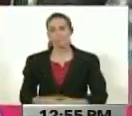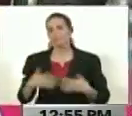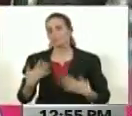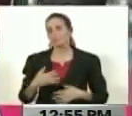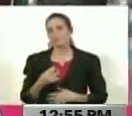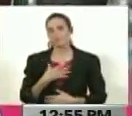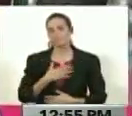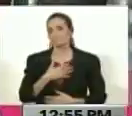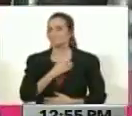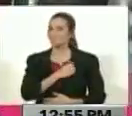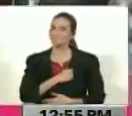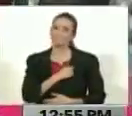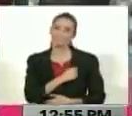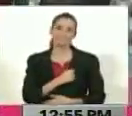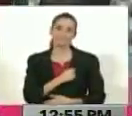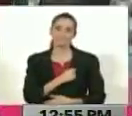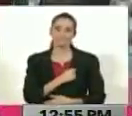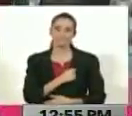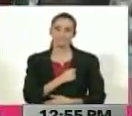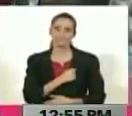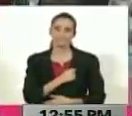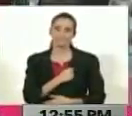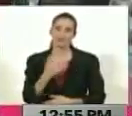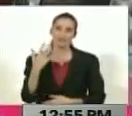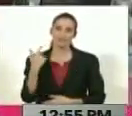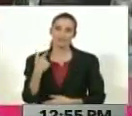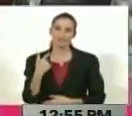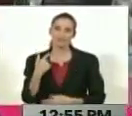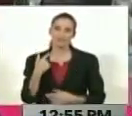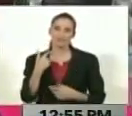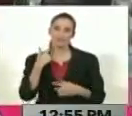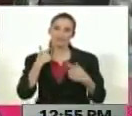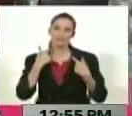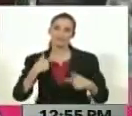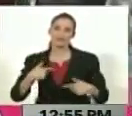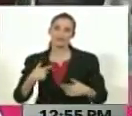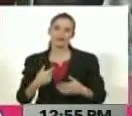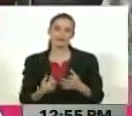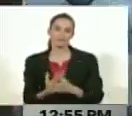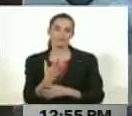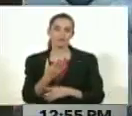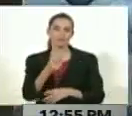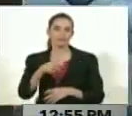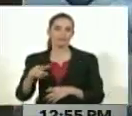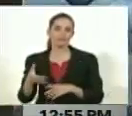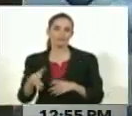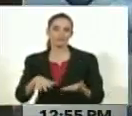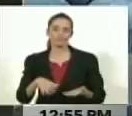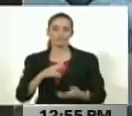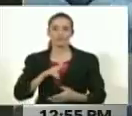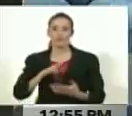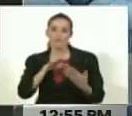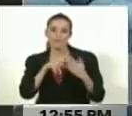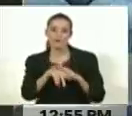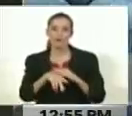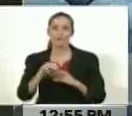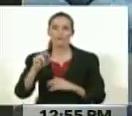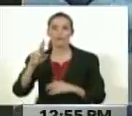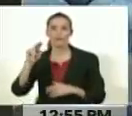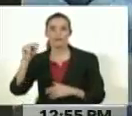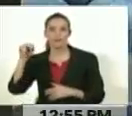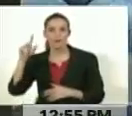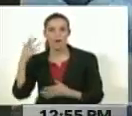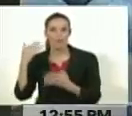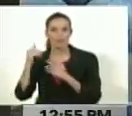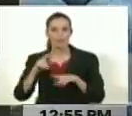dolorosísimo, lamentable, en que perdimos a buena parte de los fundadores. Nosotros estábamos en el barrio Marín ese día construyendo